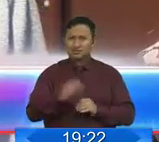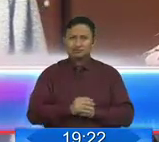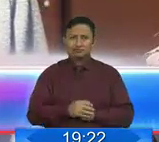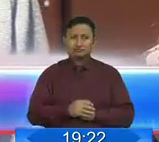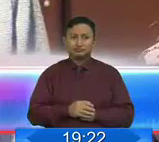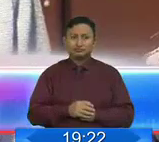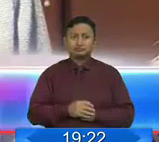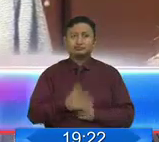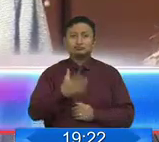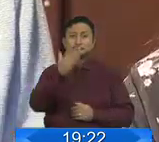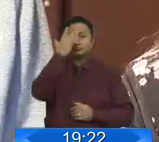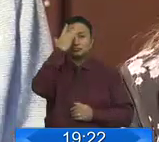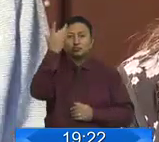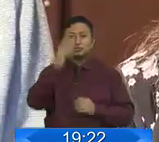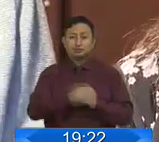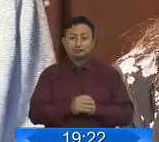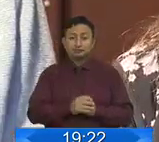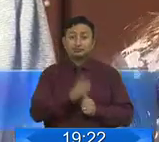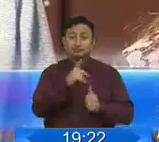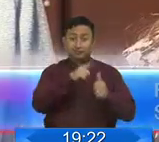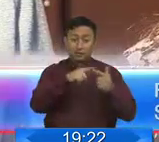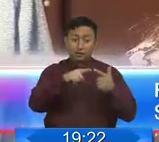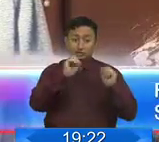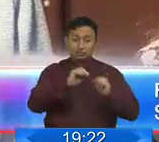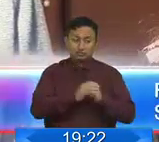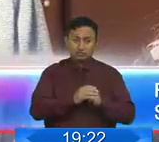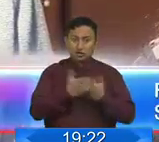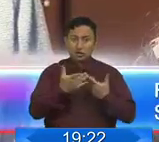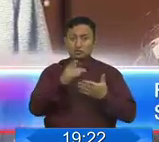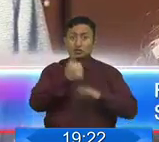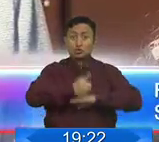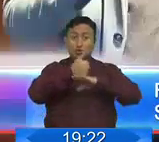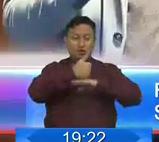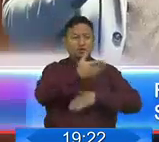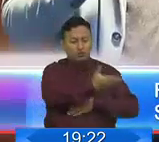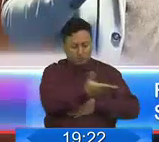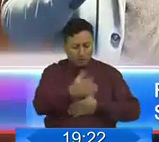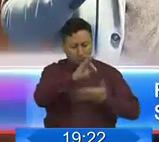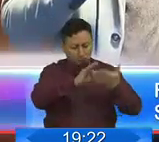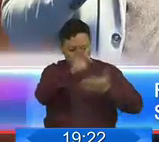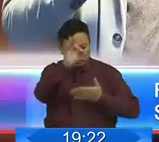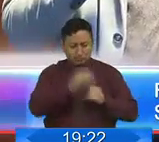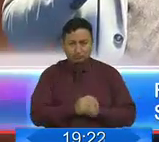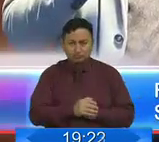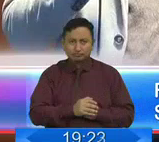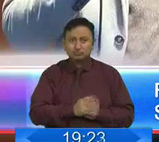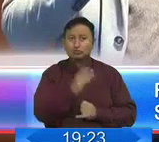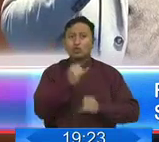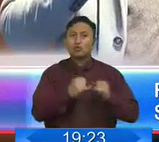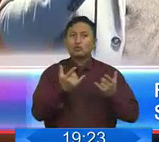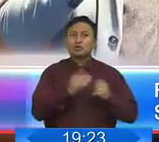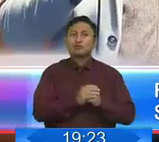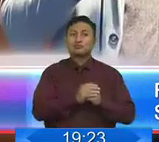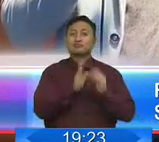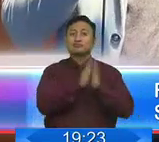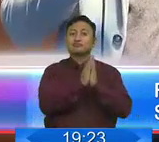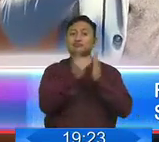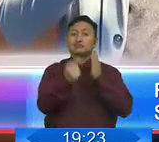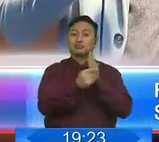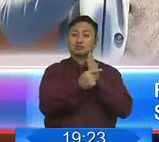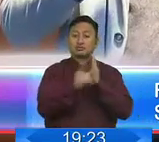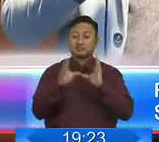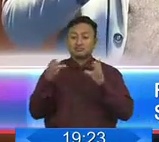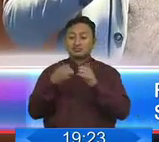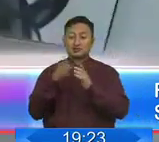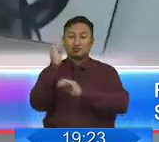porque precisamente fueron permitidos su paso por una autoridad militar. Finalmente informaron que entregarán el libro a la Comisión Interamericana de